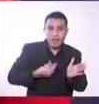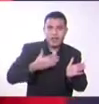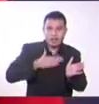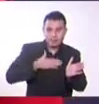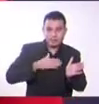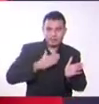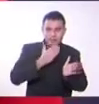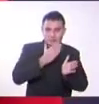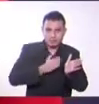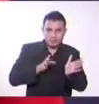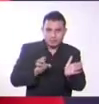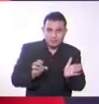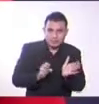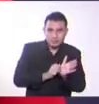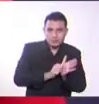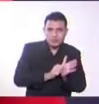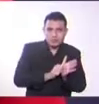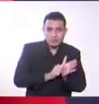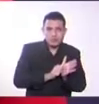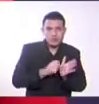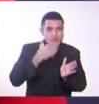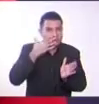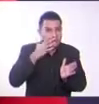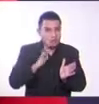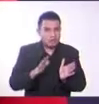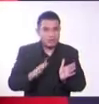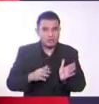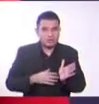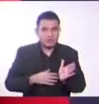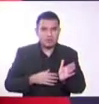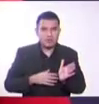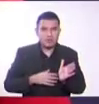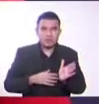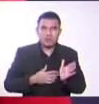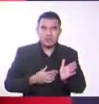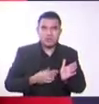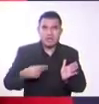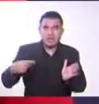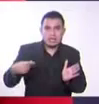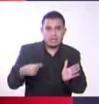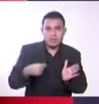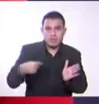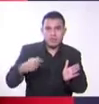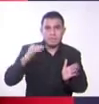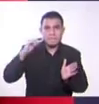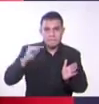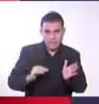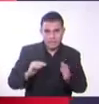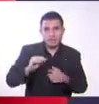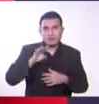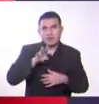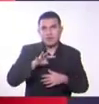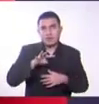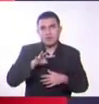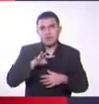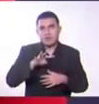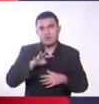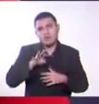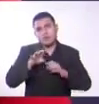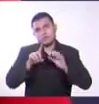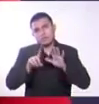o posiblemente si ganamos dentro del rango de menos de 468, no recuerdo muy